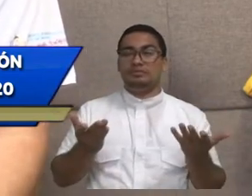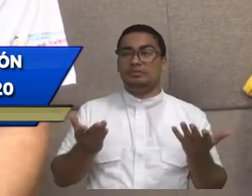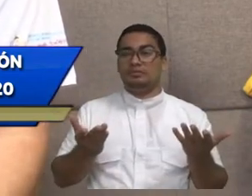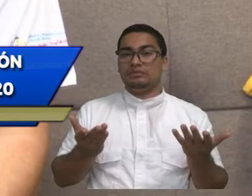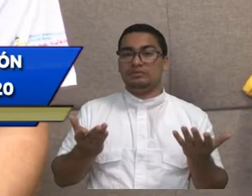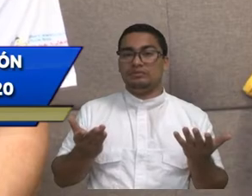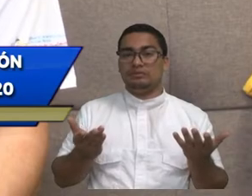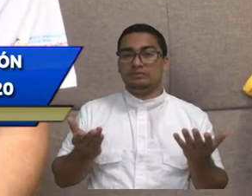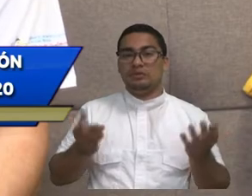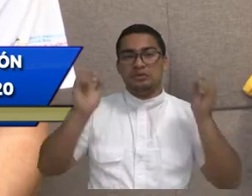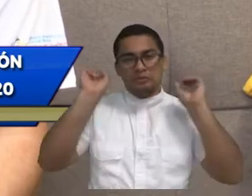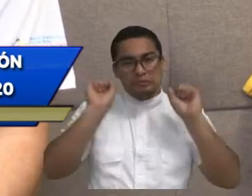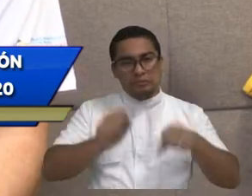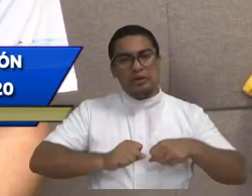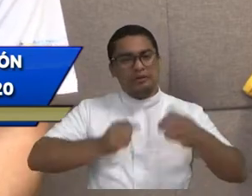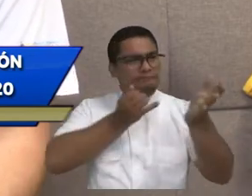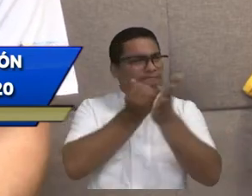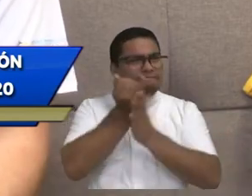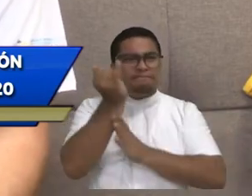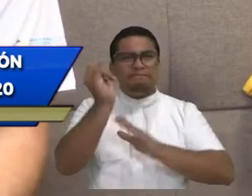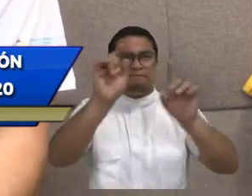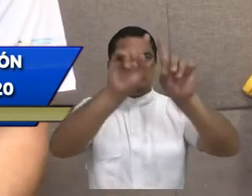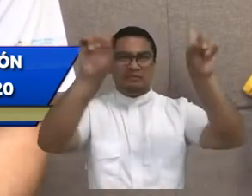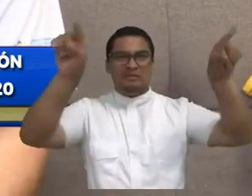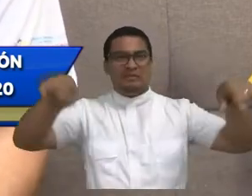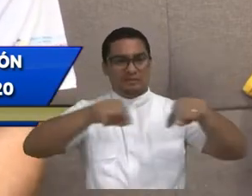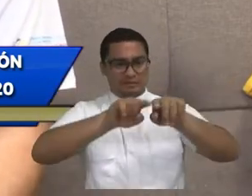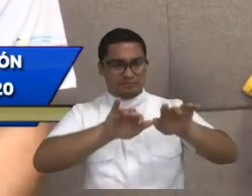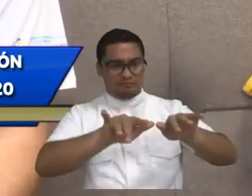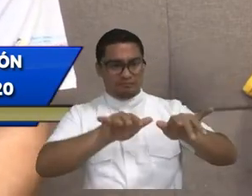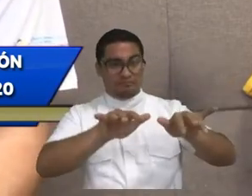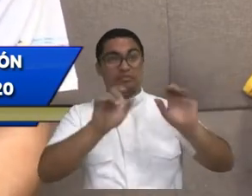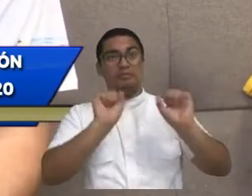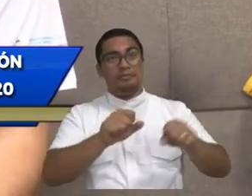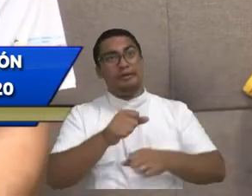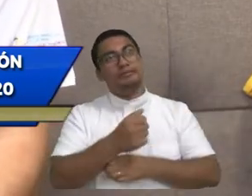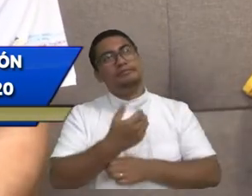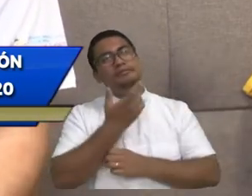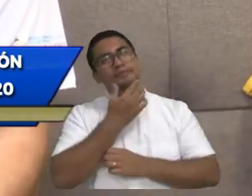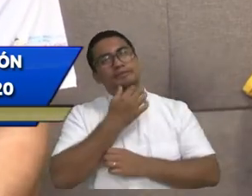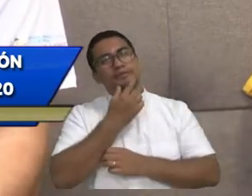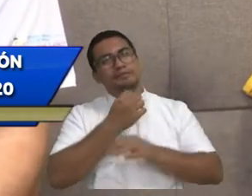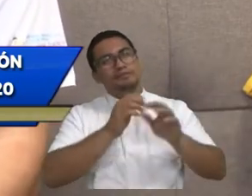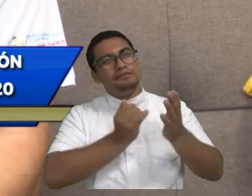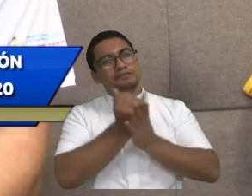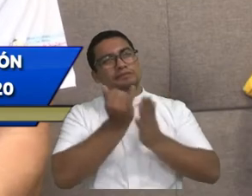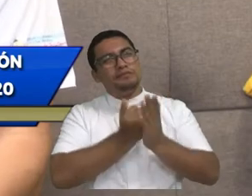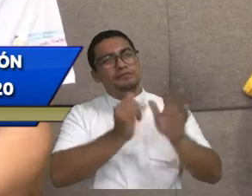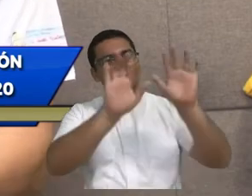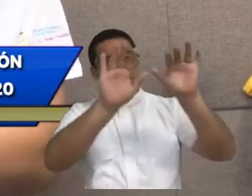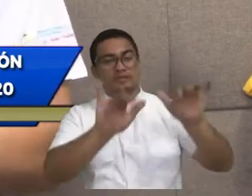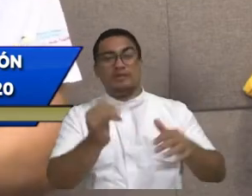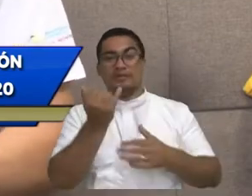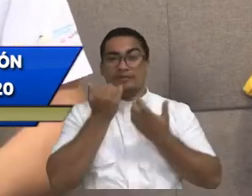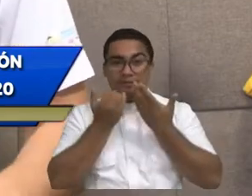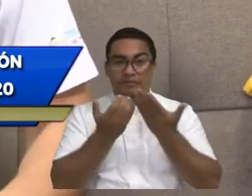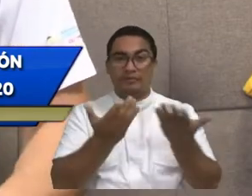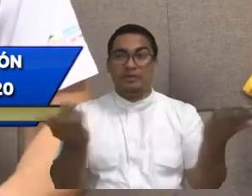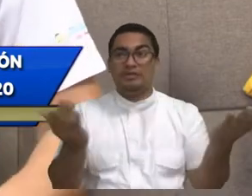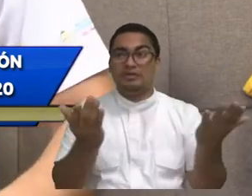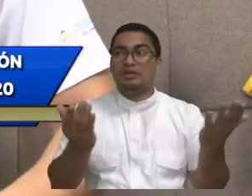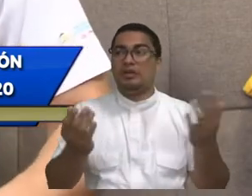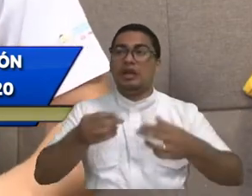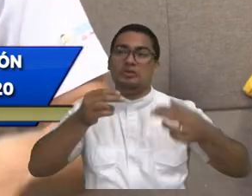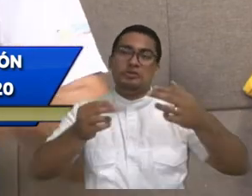las páginas web desde las redes sociales ahí pueden obtener información igual contactando a teléfonos de ram para poder ubicarse